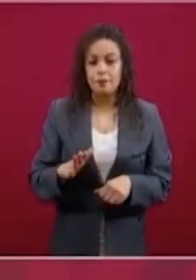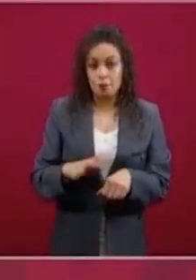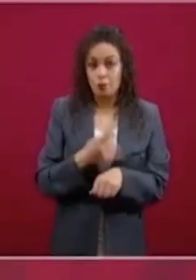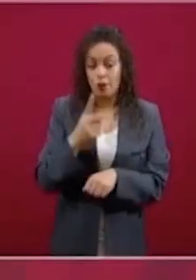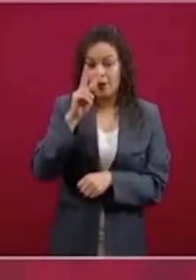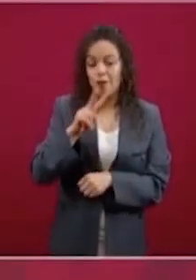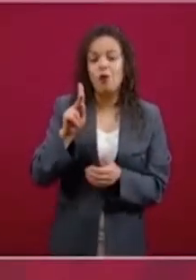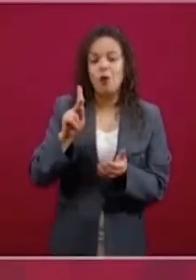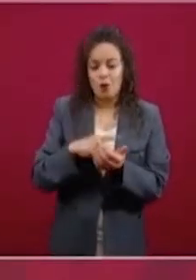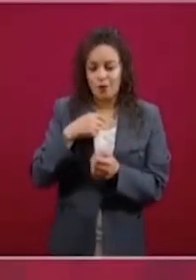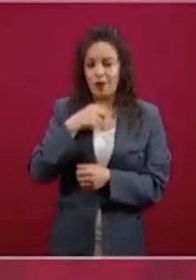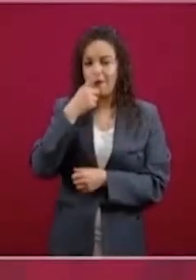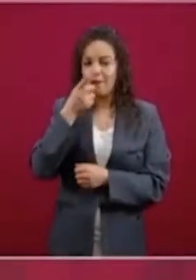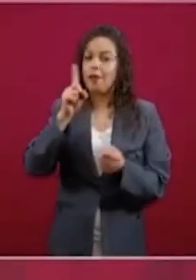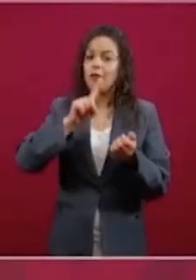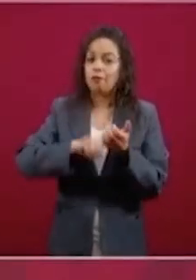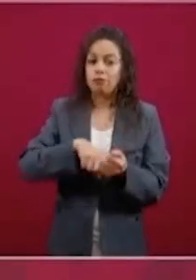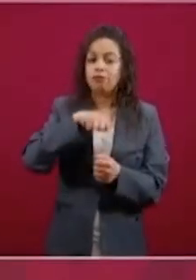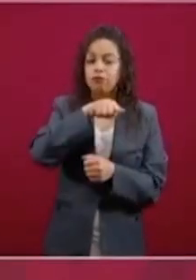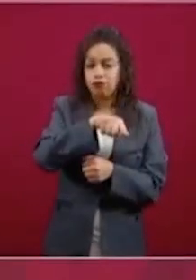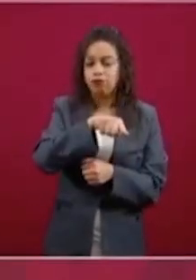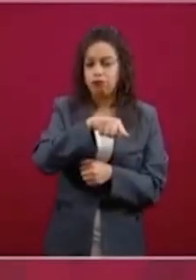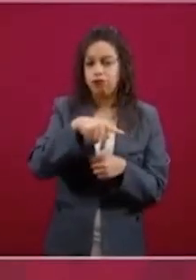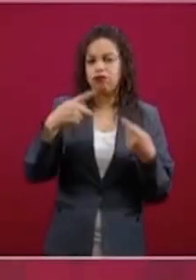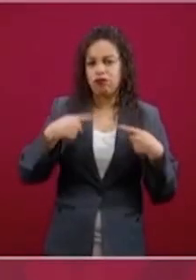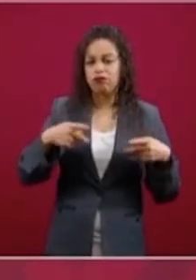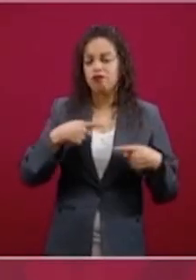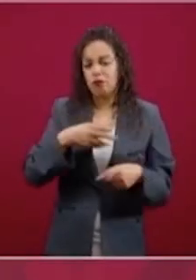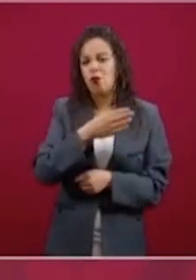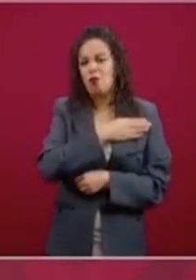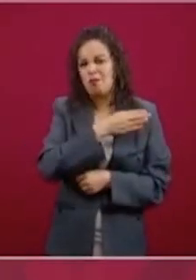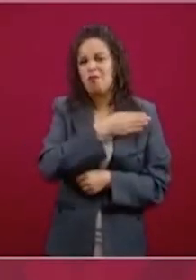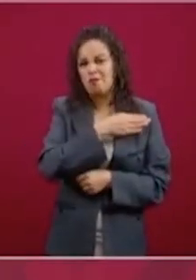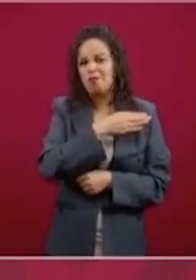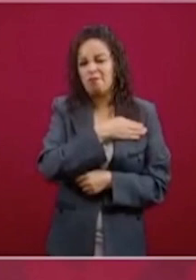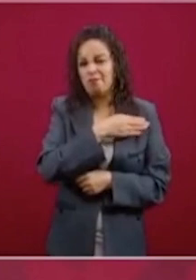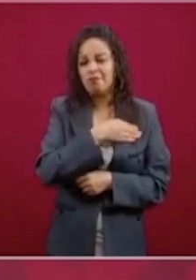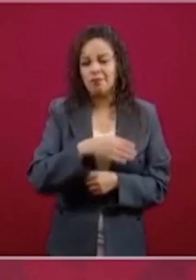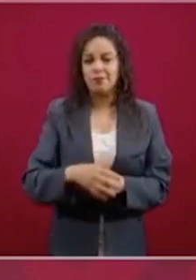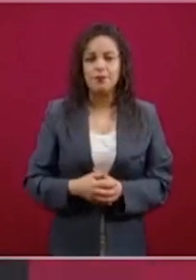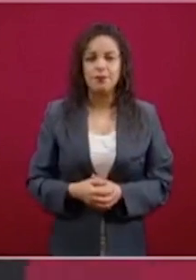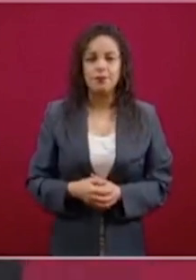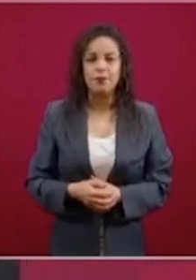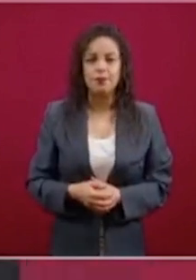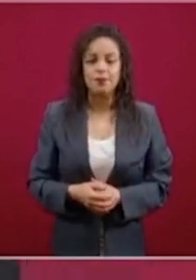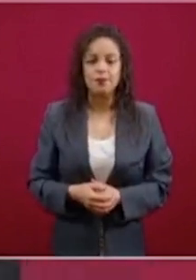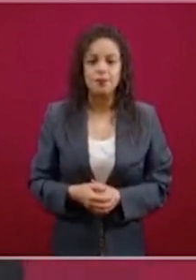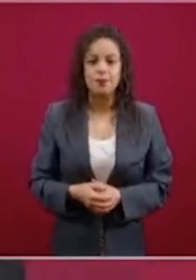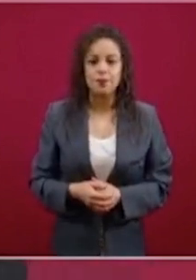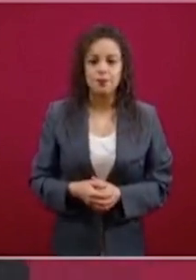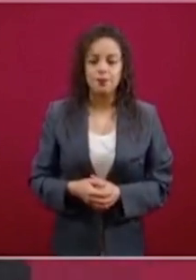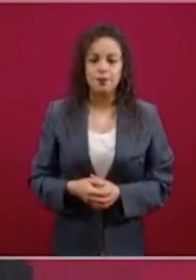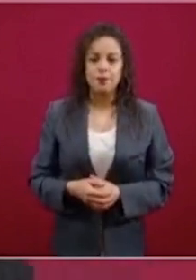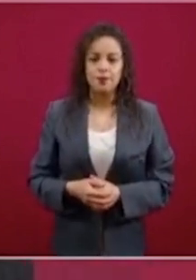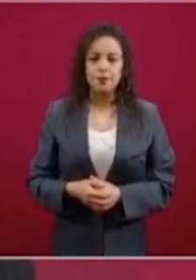persona. Entonces, vamos a